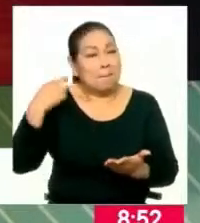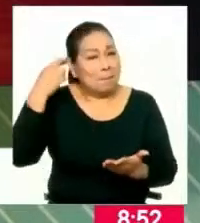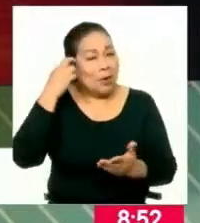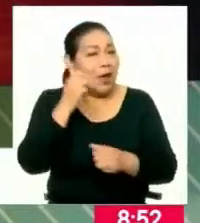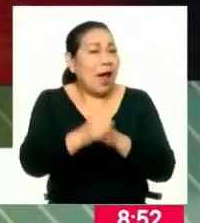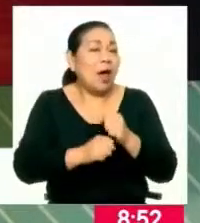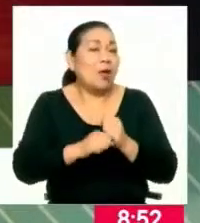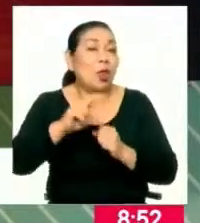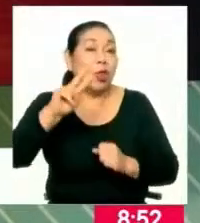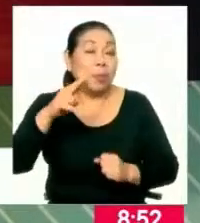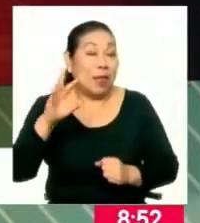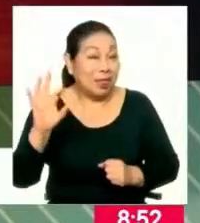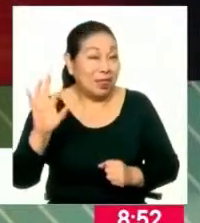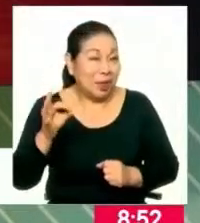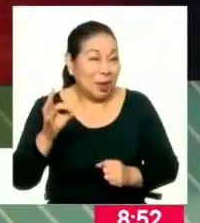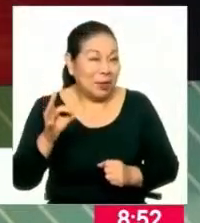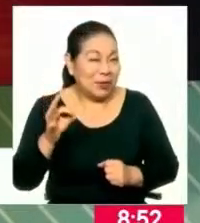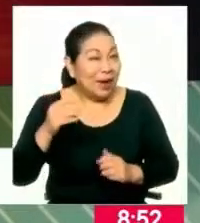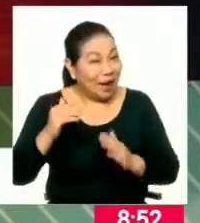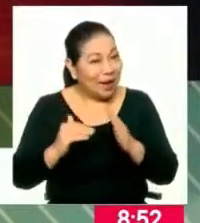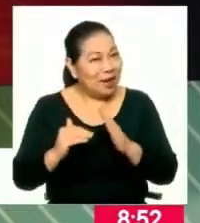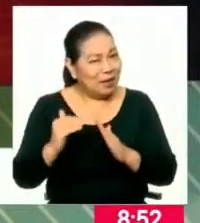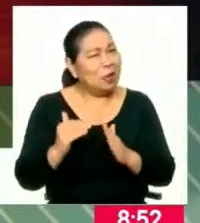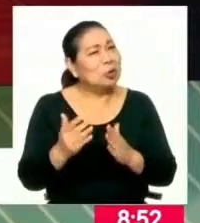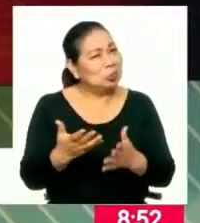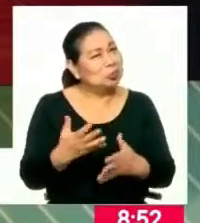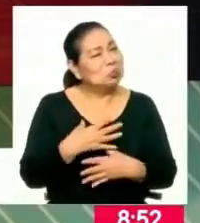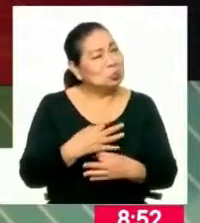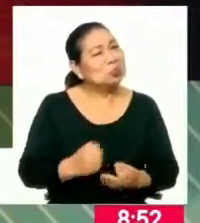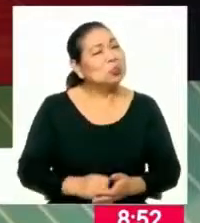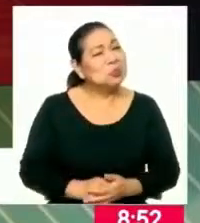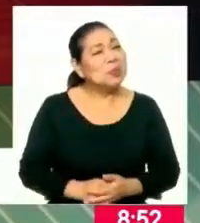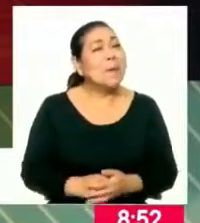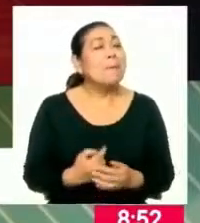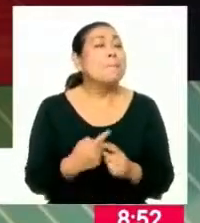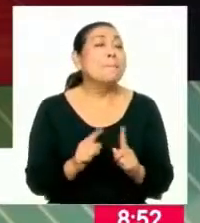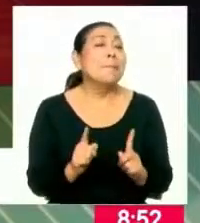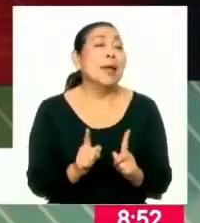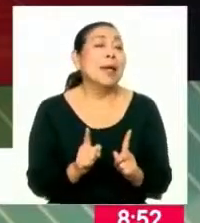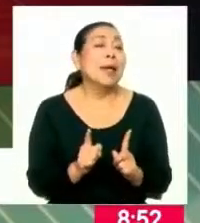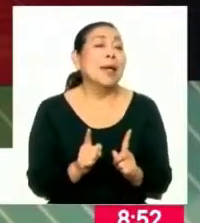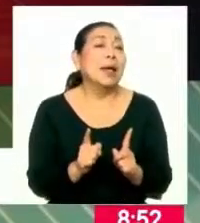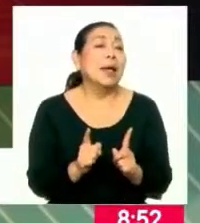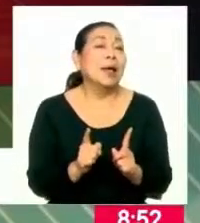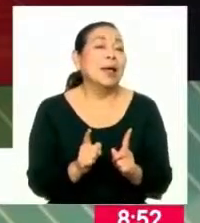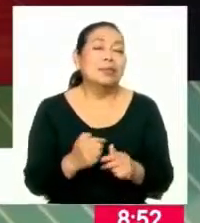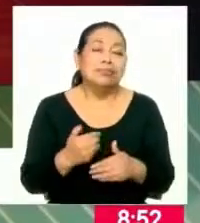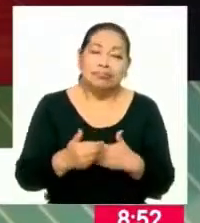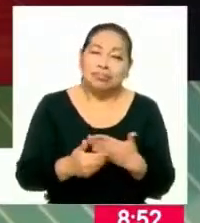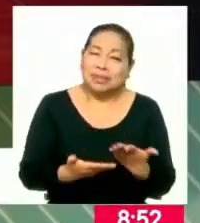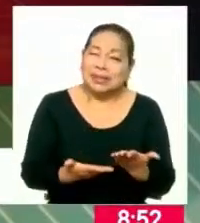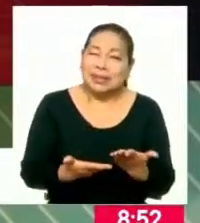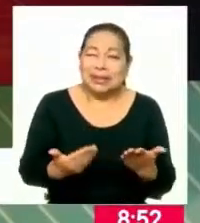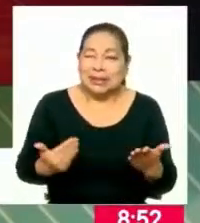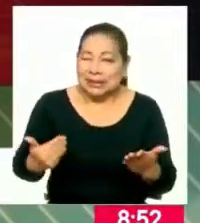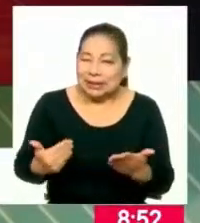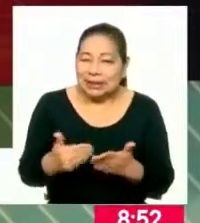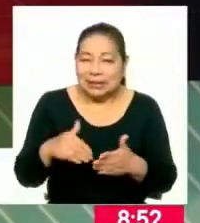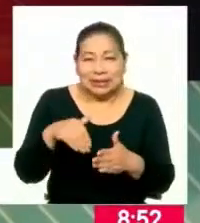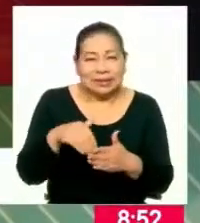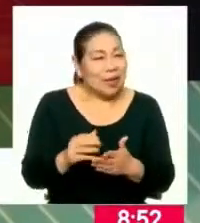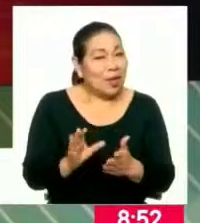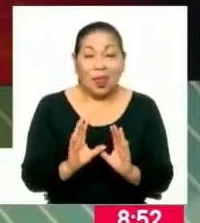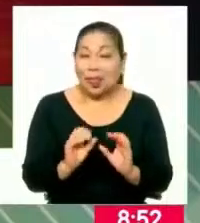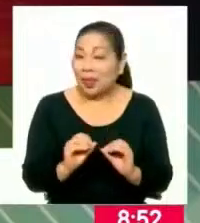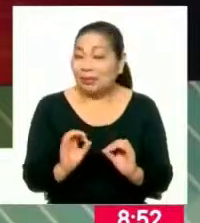del año 2019 con la Comisión de Alto Nivel fue interesante, pero fue muy procedimental, o sea, muy al procedimiento electoral. Y no